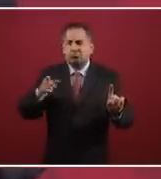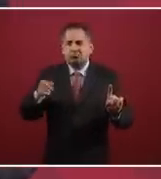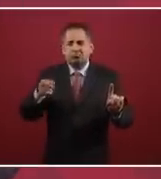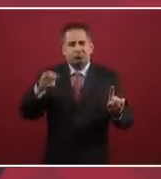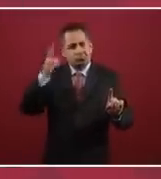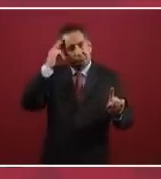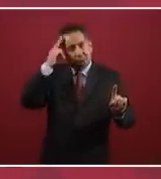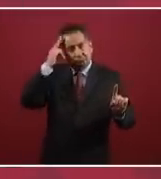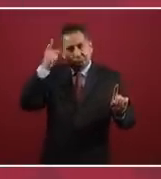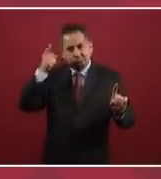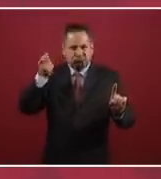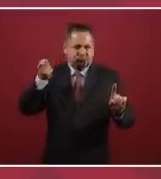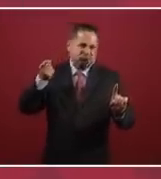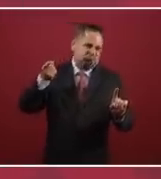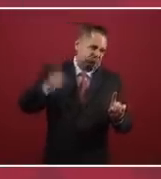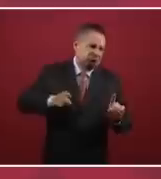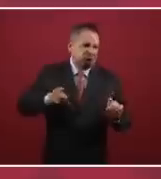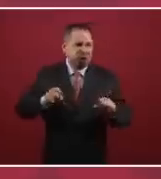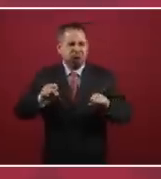autoritario, dictatorial.